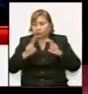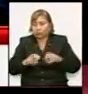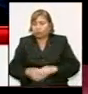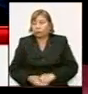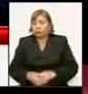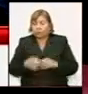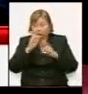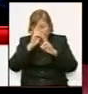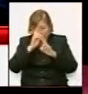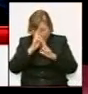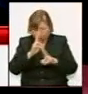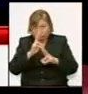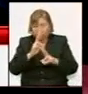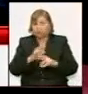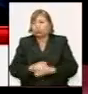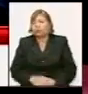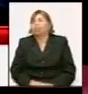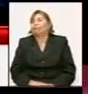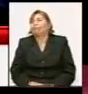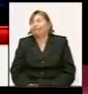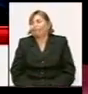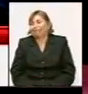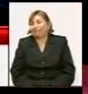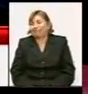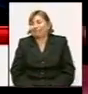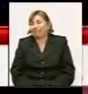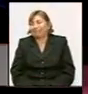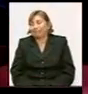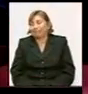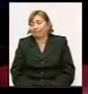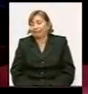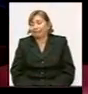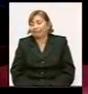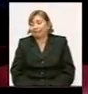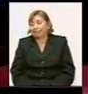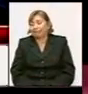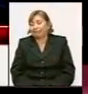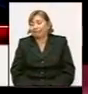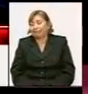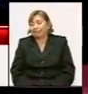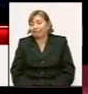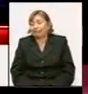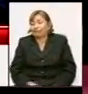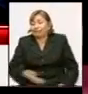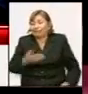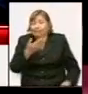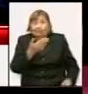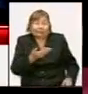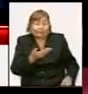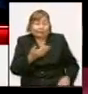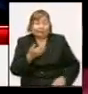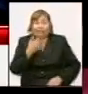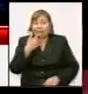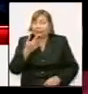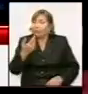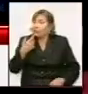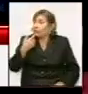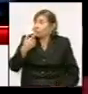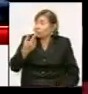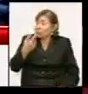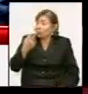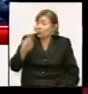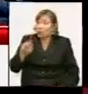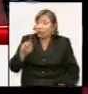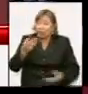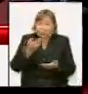Con todo respeto. Gracias. Finalmente, contestarse. Sí, gracias, presidente. La congresista Alcorta nos ha dado